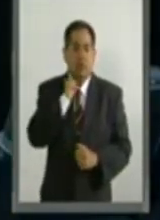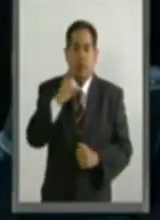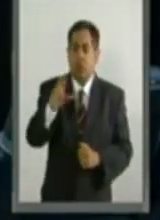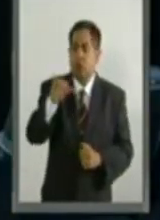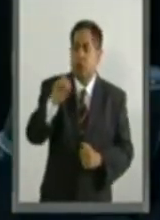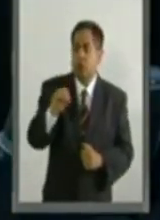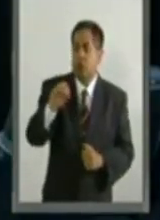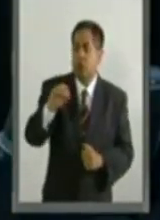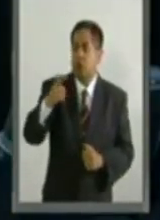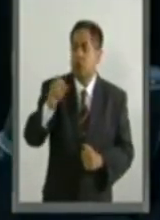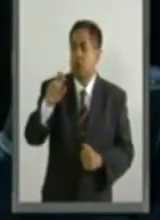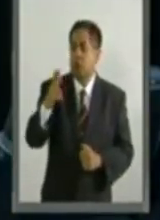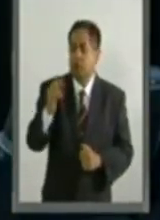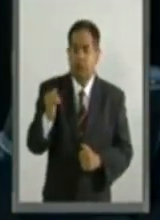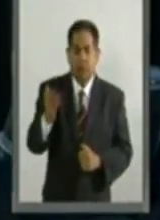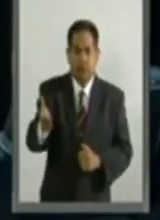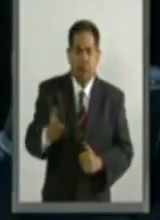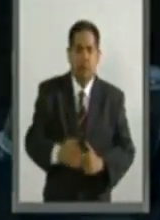Pineda Ochi.